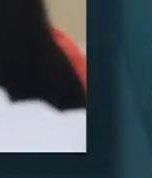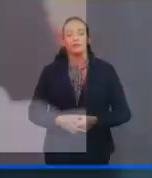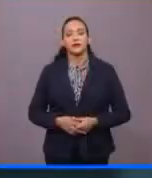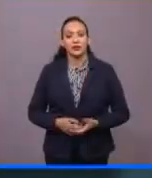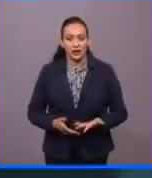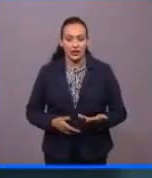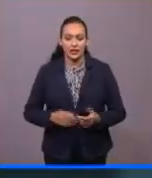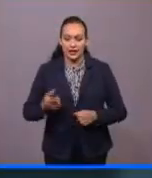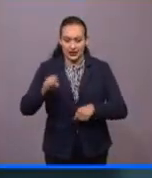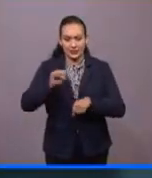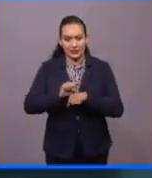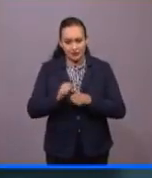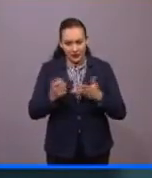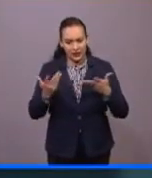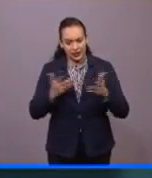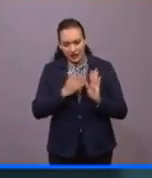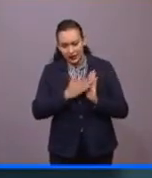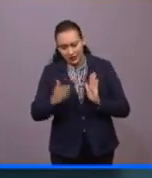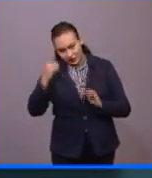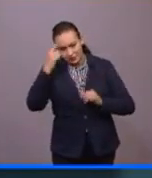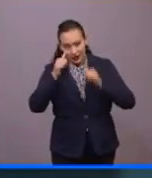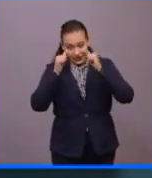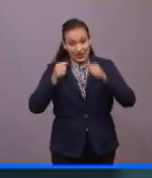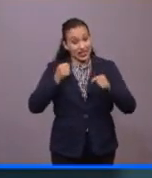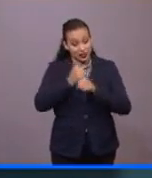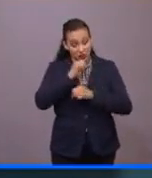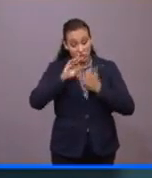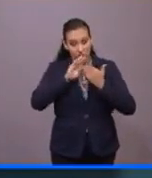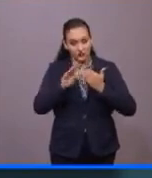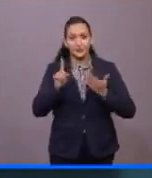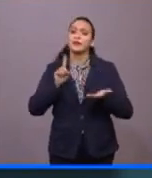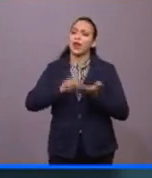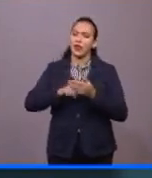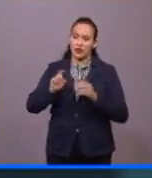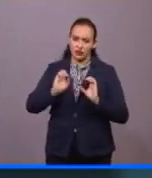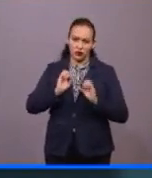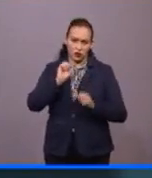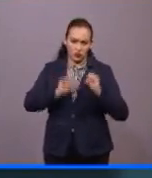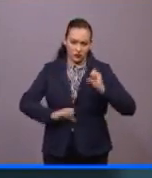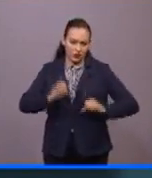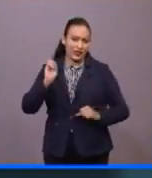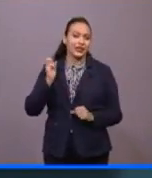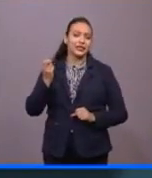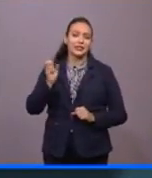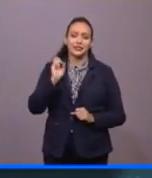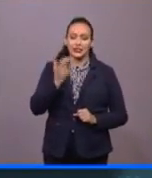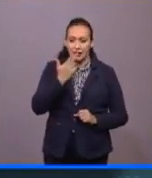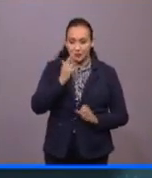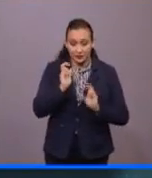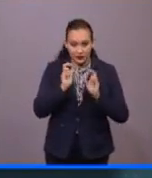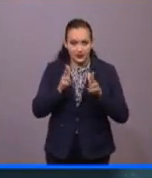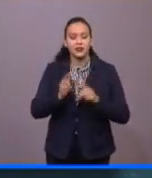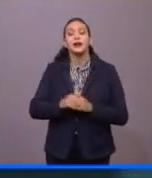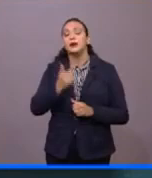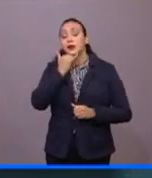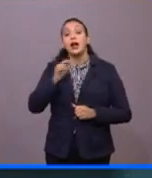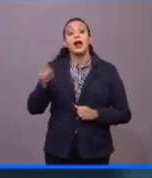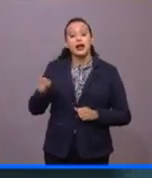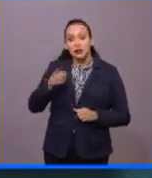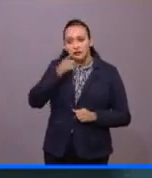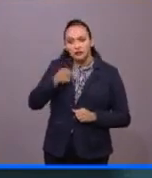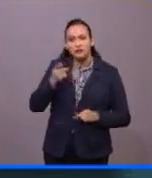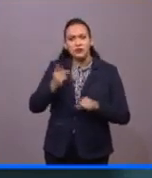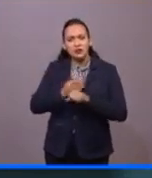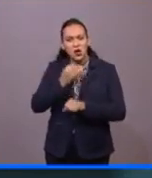Como parte de la Semana de Acción contra la Tortura en el Poder Judicial de Chiapas, se realizó el panel El rol del Poder Judicial frente a